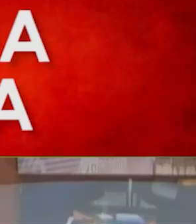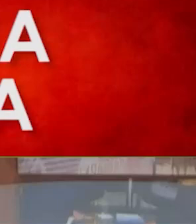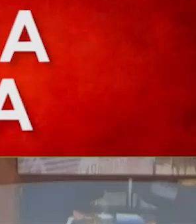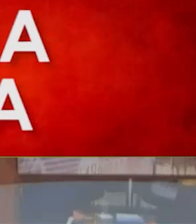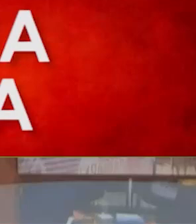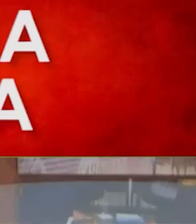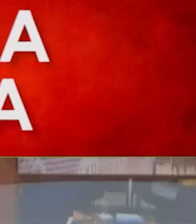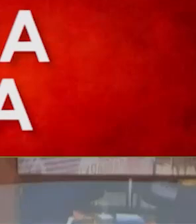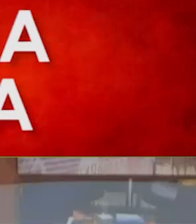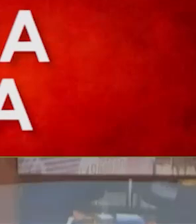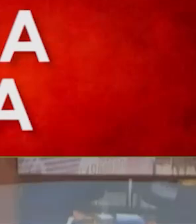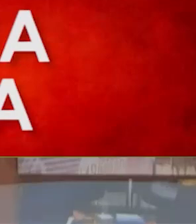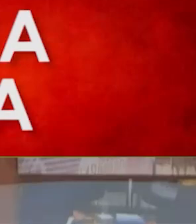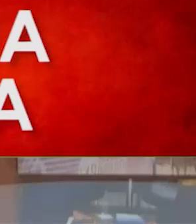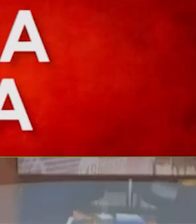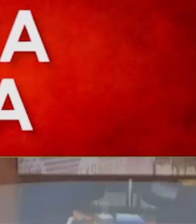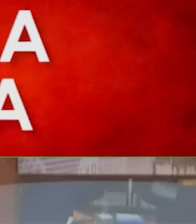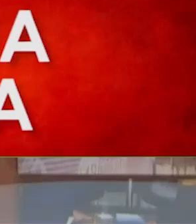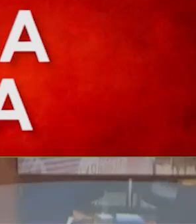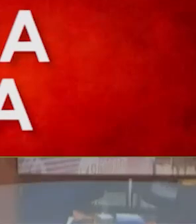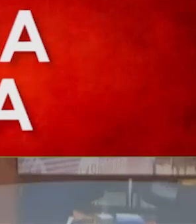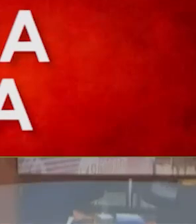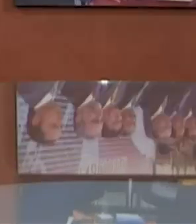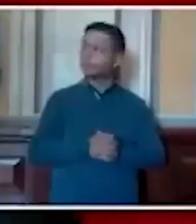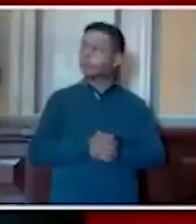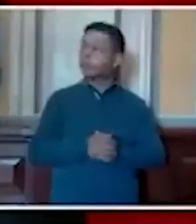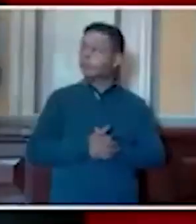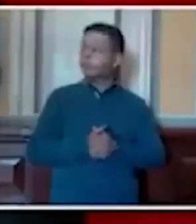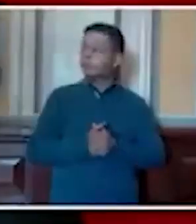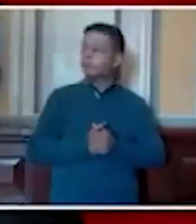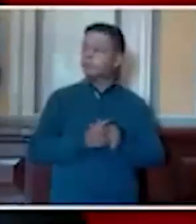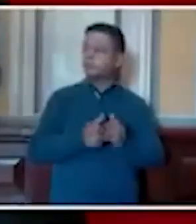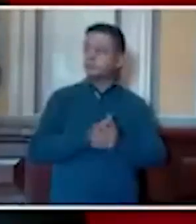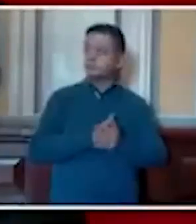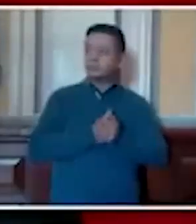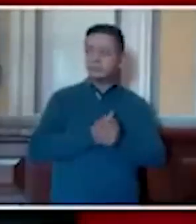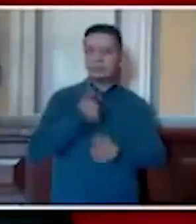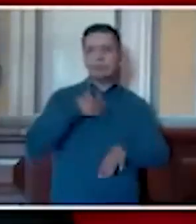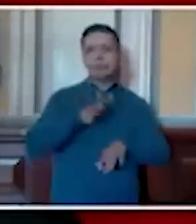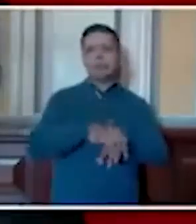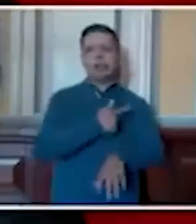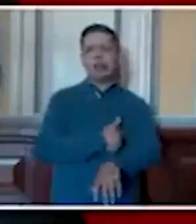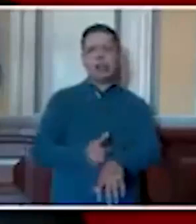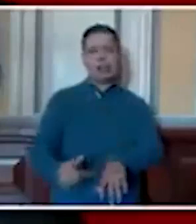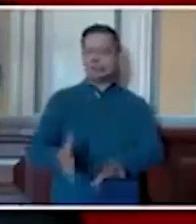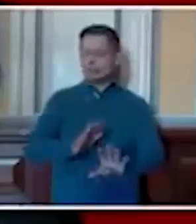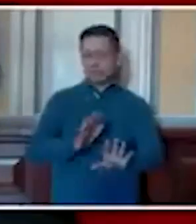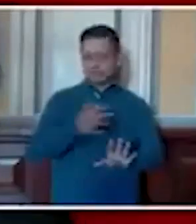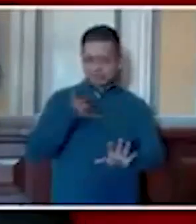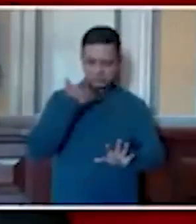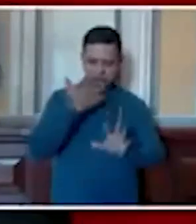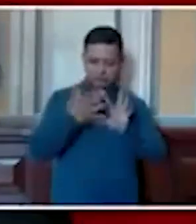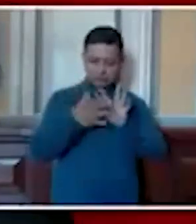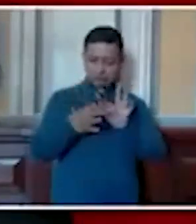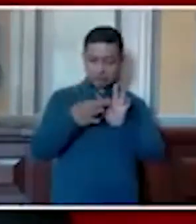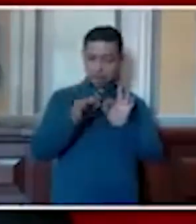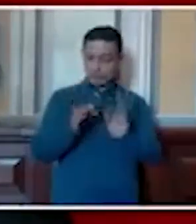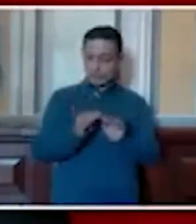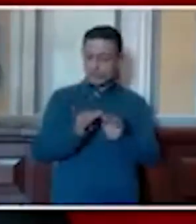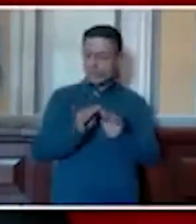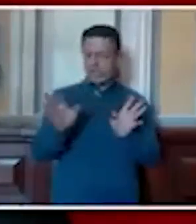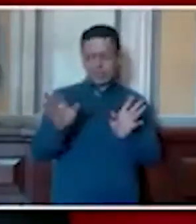la policía de Morelia. Es Alfonso Martínez. En términos generales, lo que yo quiero decir